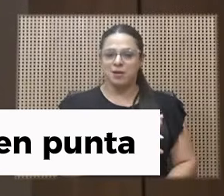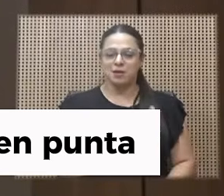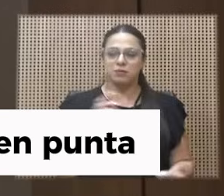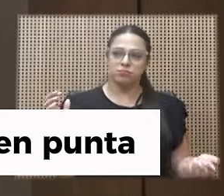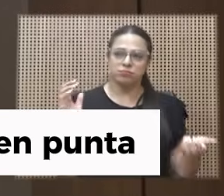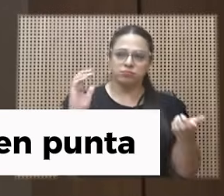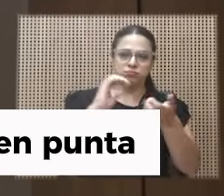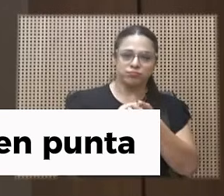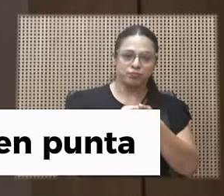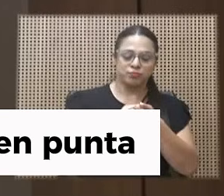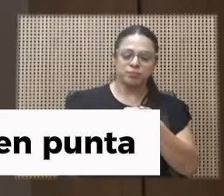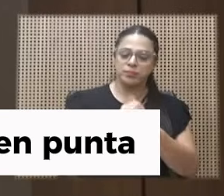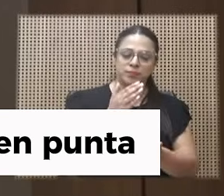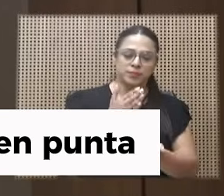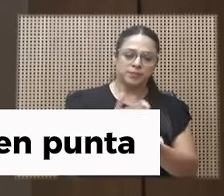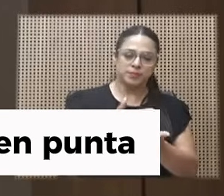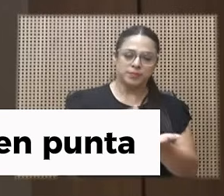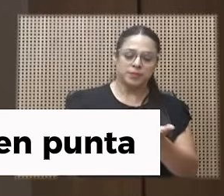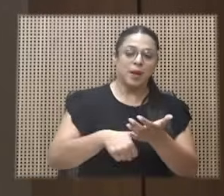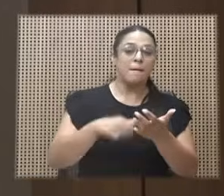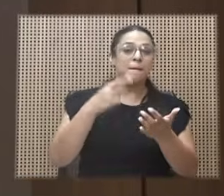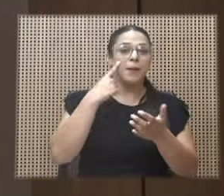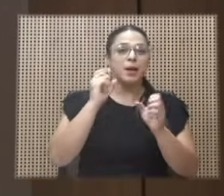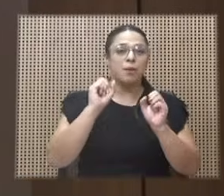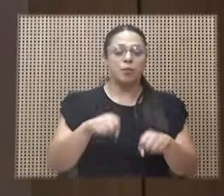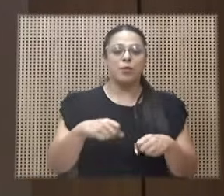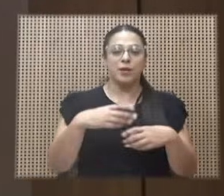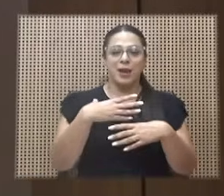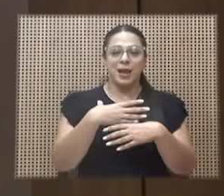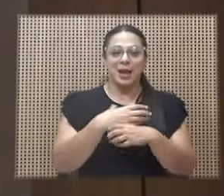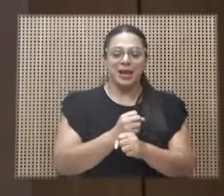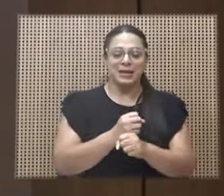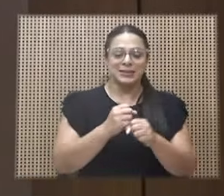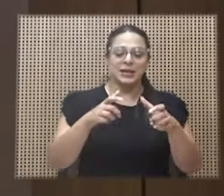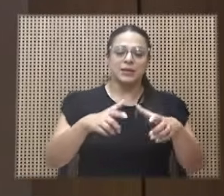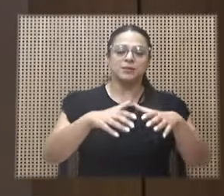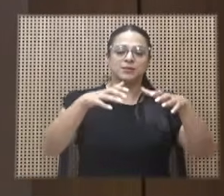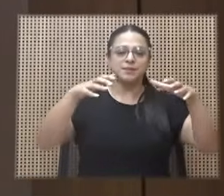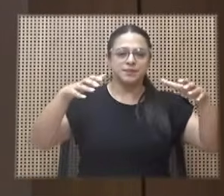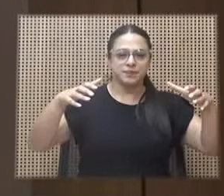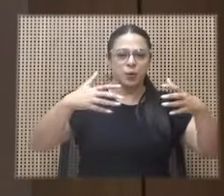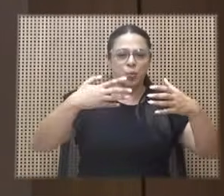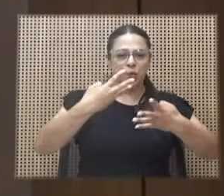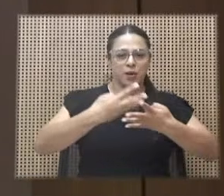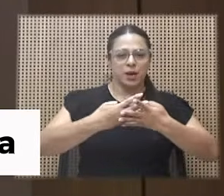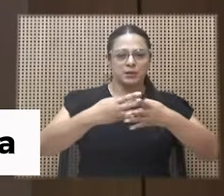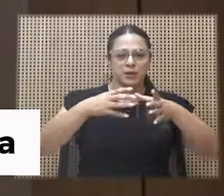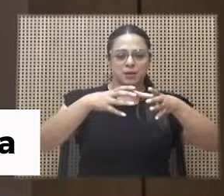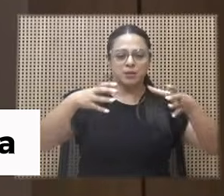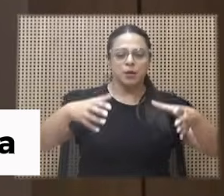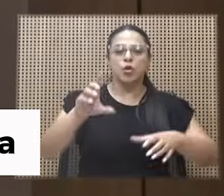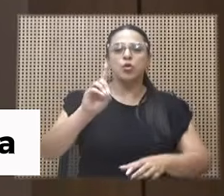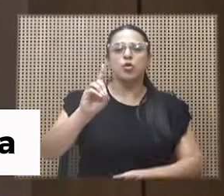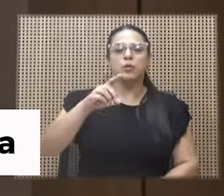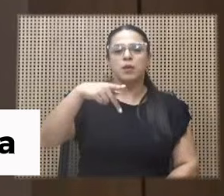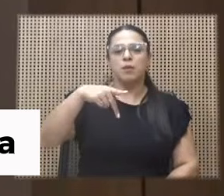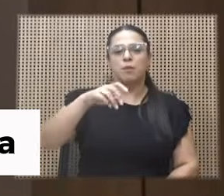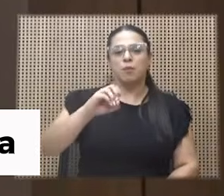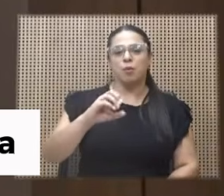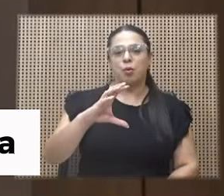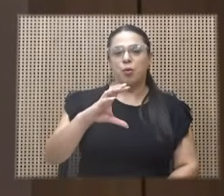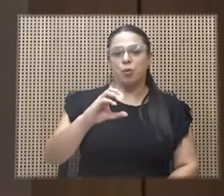construir y administrar un centro penal en Punta de Riel de Roxana de Pocosí, que siendo yo